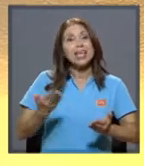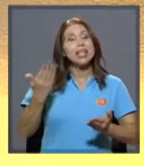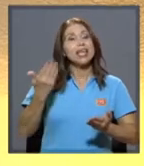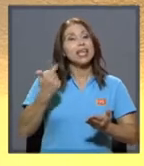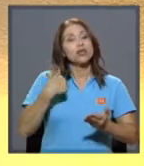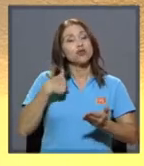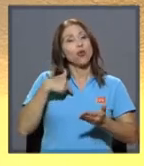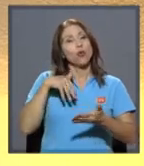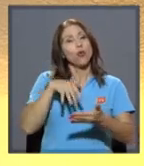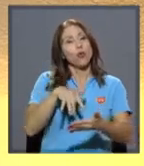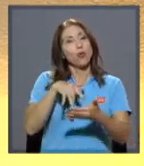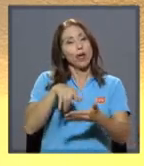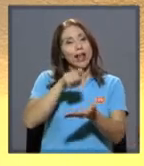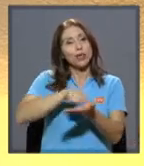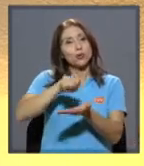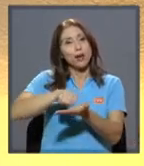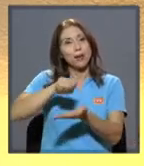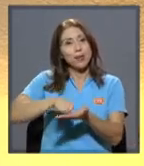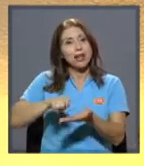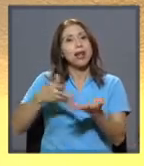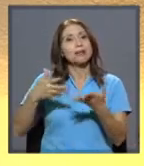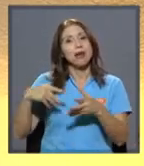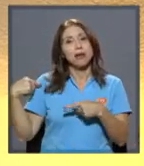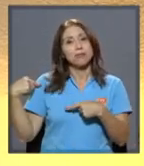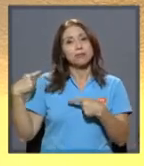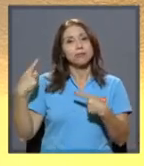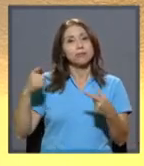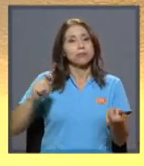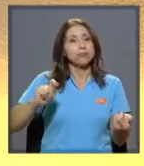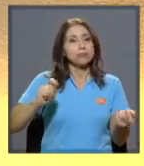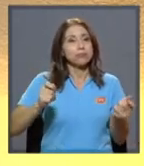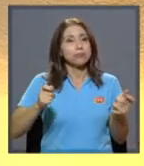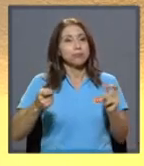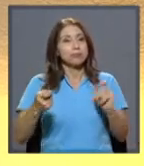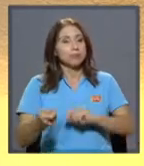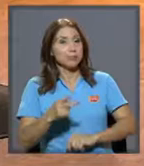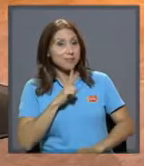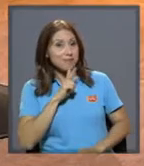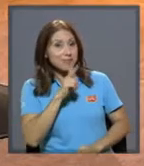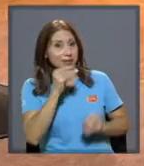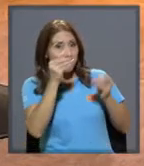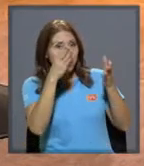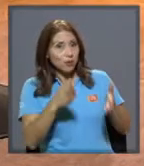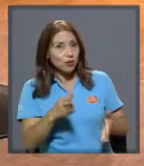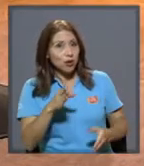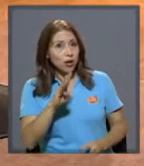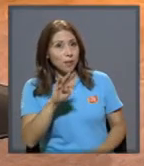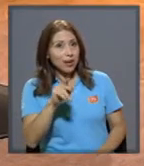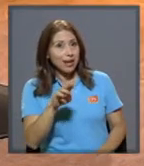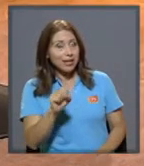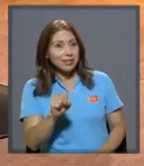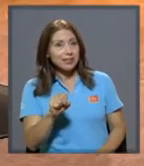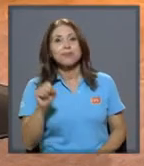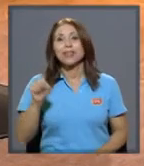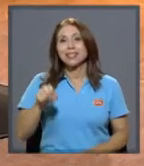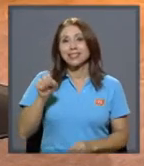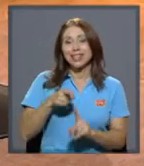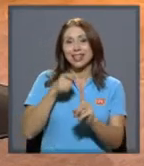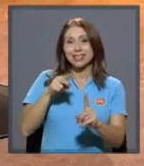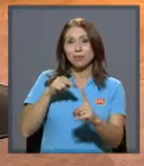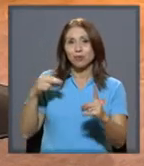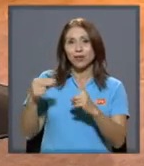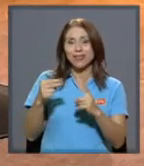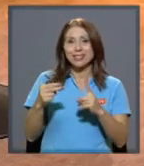primaria se ha modificado, ¿no es cierto, profesor Brenes? Sí, de hecho, desde el punto de vista demográfico, quizá lo que más